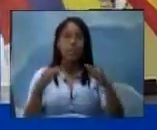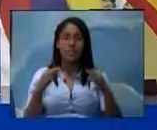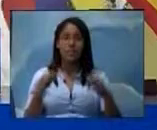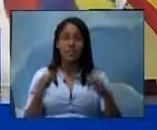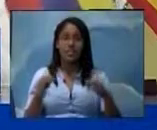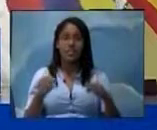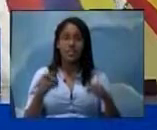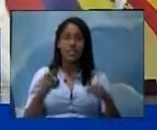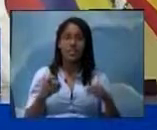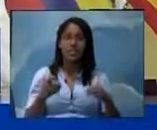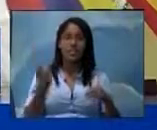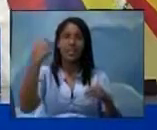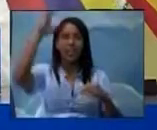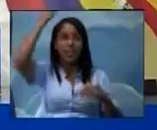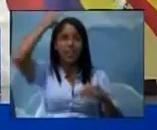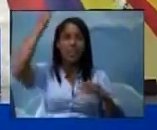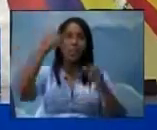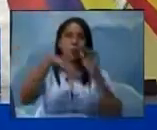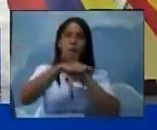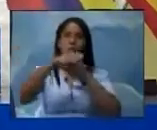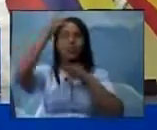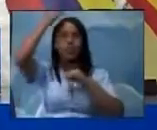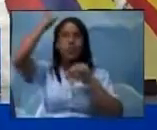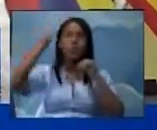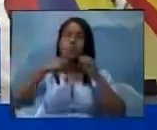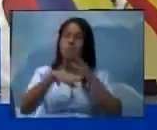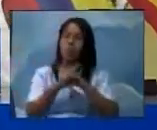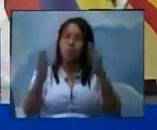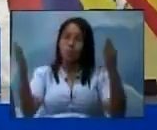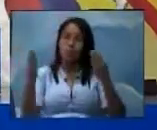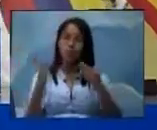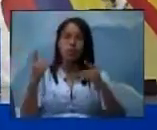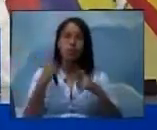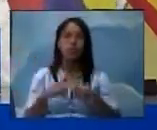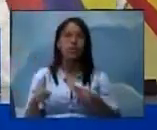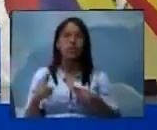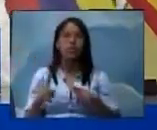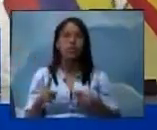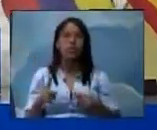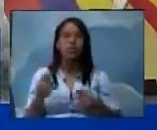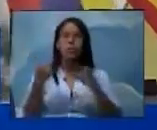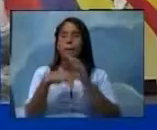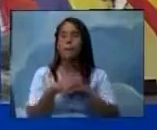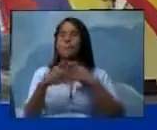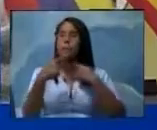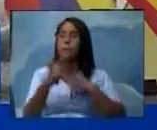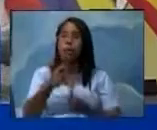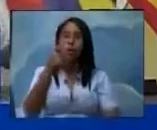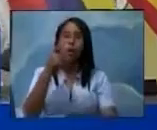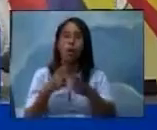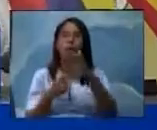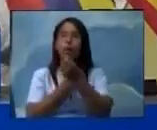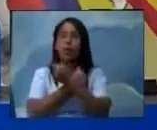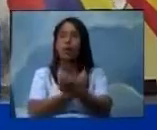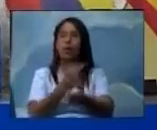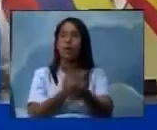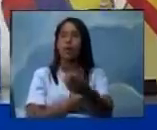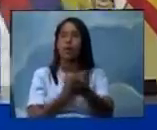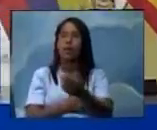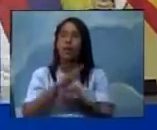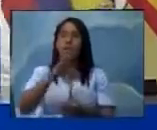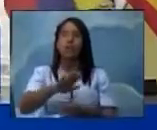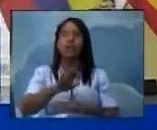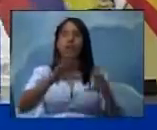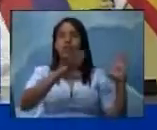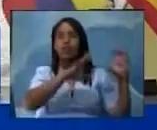transitoriamente. Reyes van, reyes vienen. Unos vienen y otros van. Van pasando, amados hermanos, así como